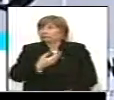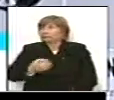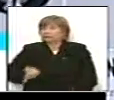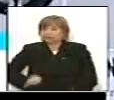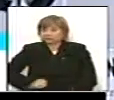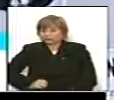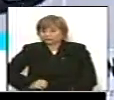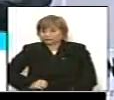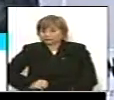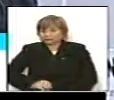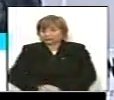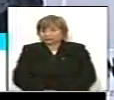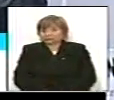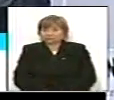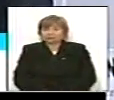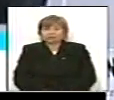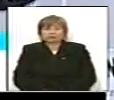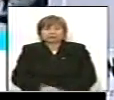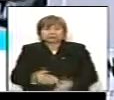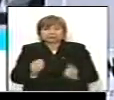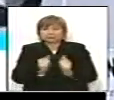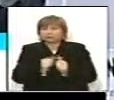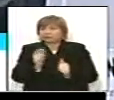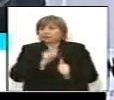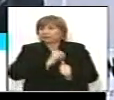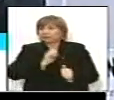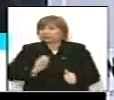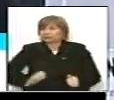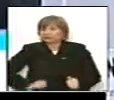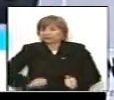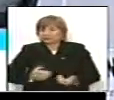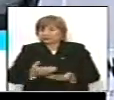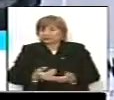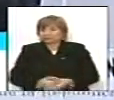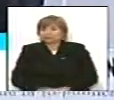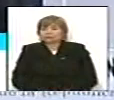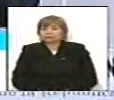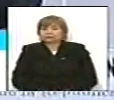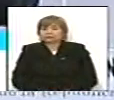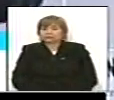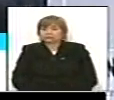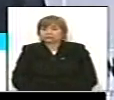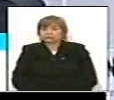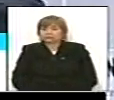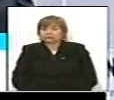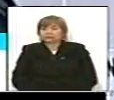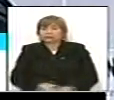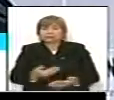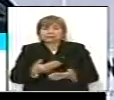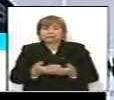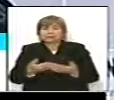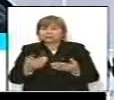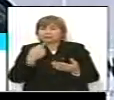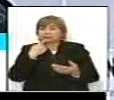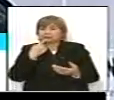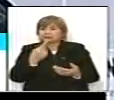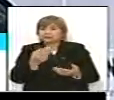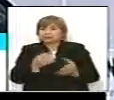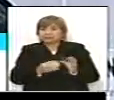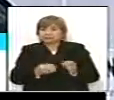de botella con el actor estatal y con el actor no estatal. Entonces, con el actor no estatal, un principal cuello de botella es el